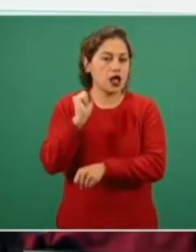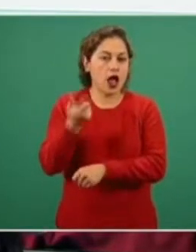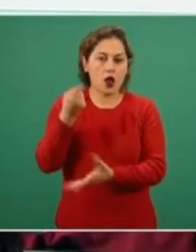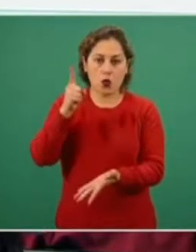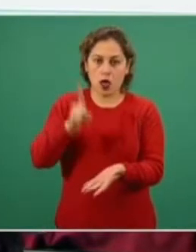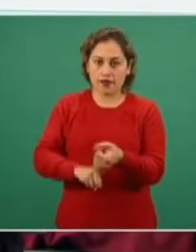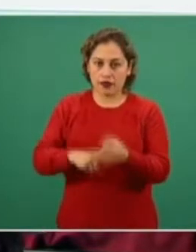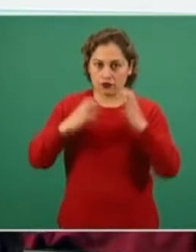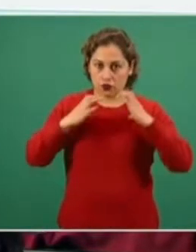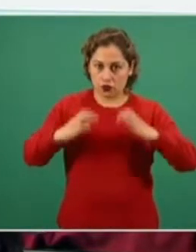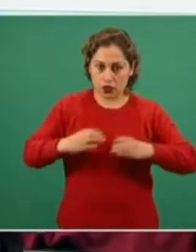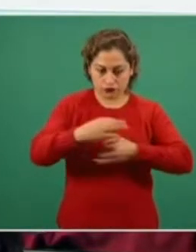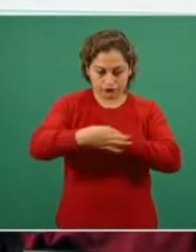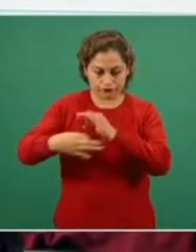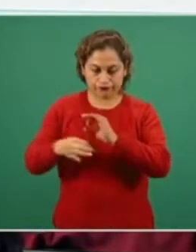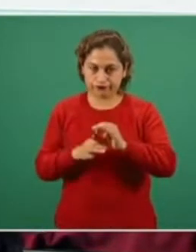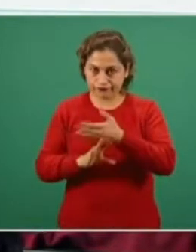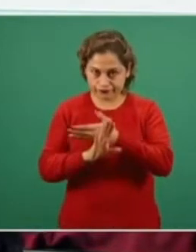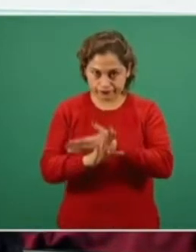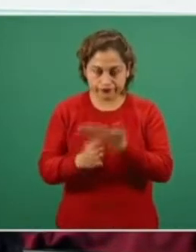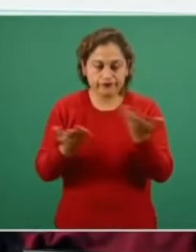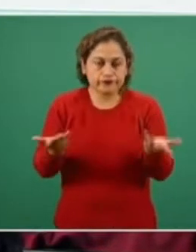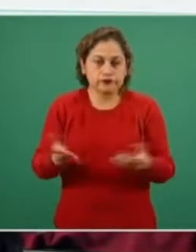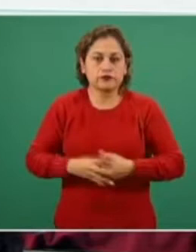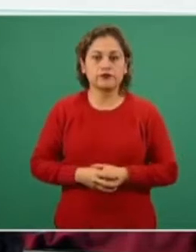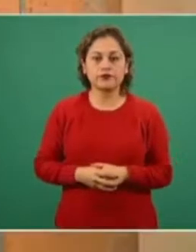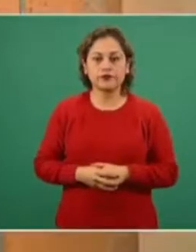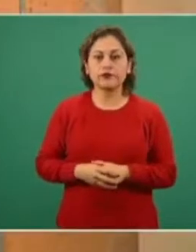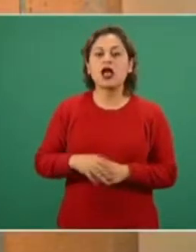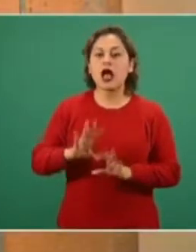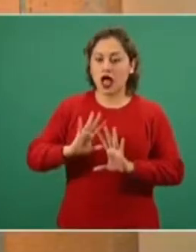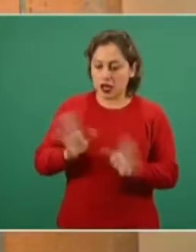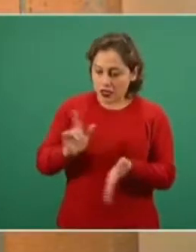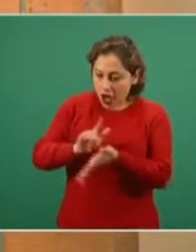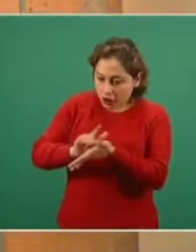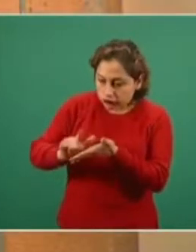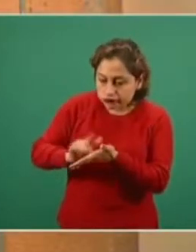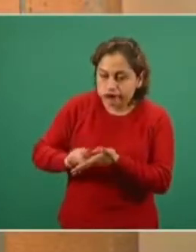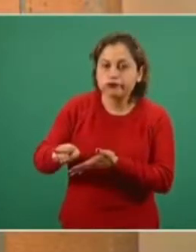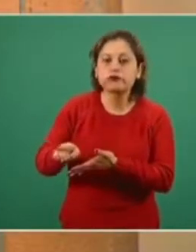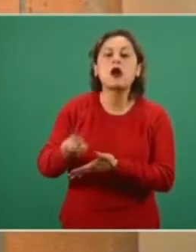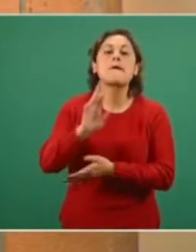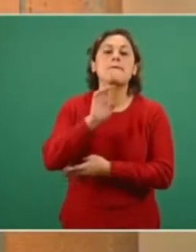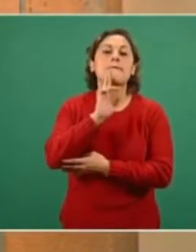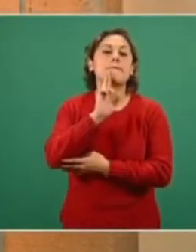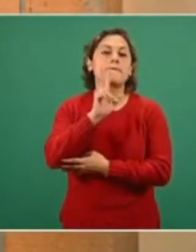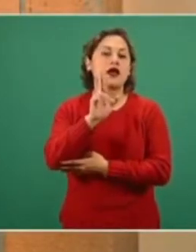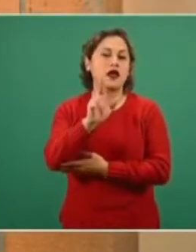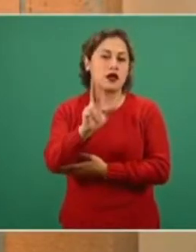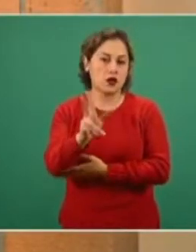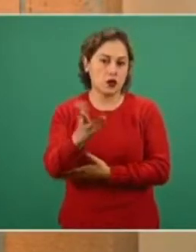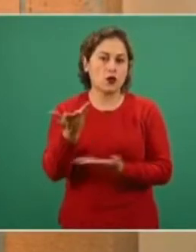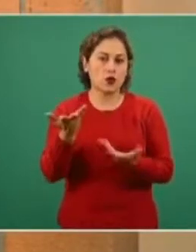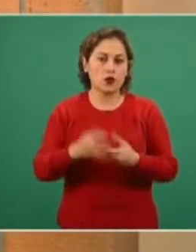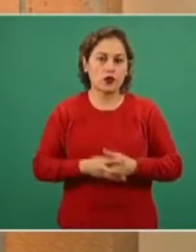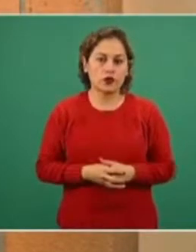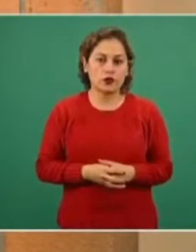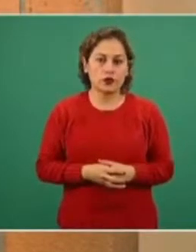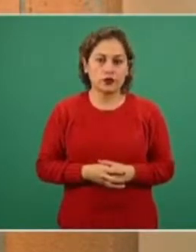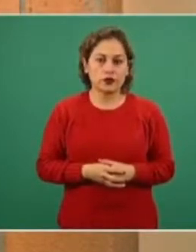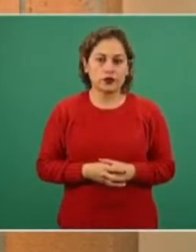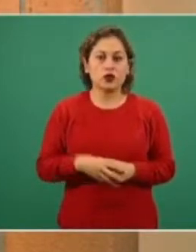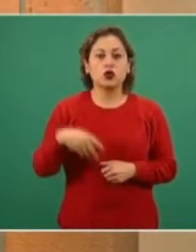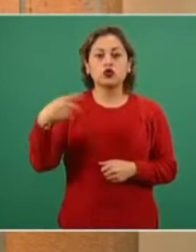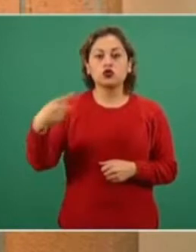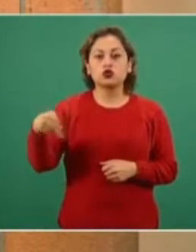Con este intercambio de plasma, la paciente mejoró y disminuyeron un problema que tenía